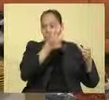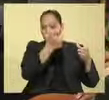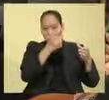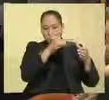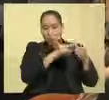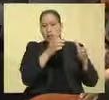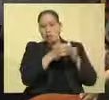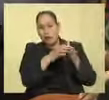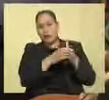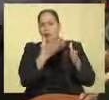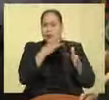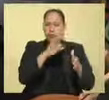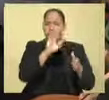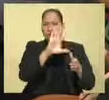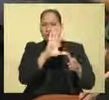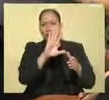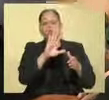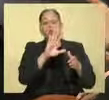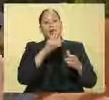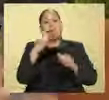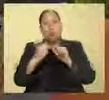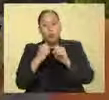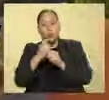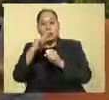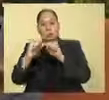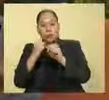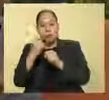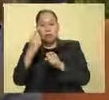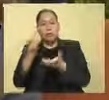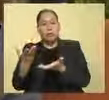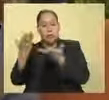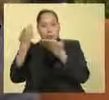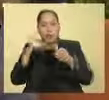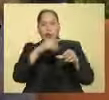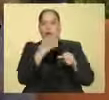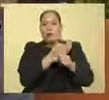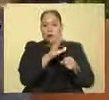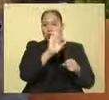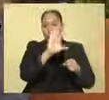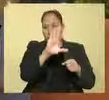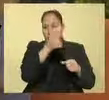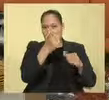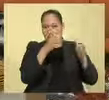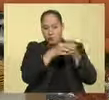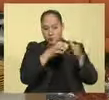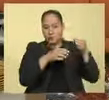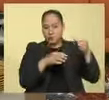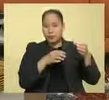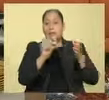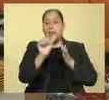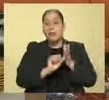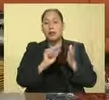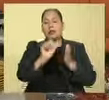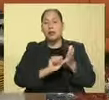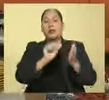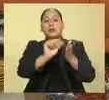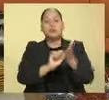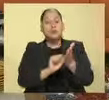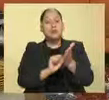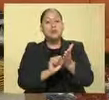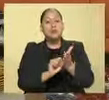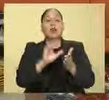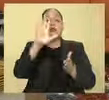del promedio. Sí, aparte cada año sube. Cada año sube, este año cuesta 45 pesos. Y al mes cada mexicano